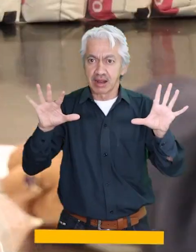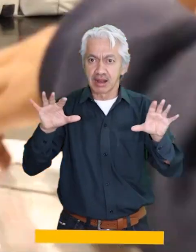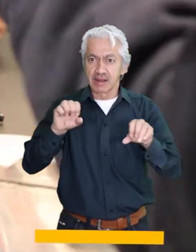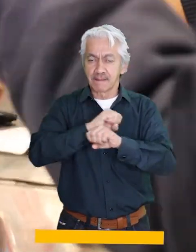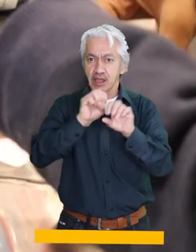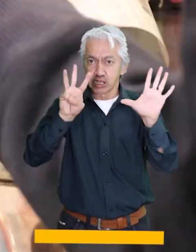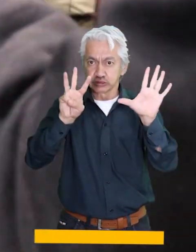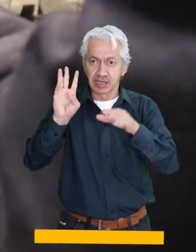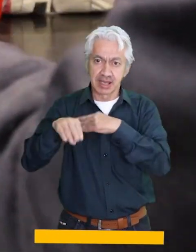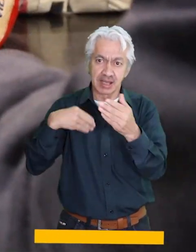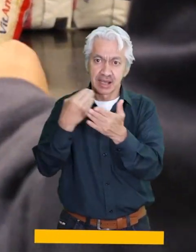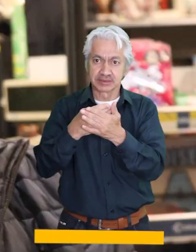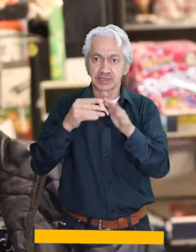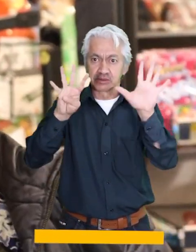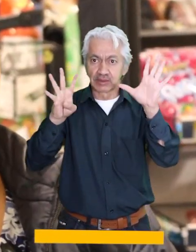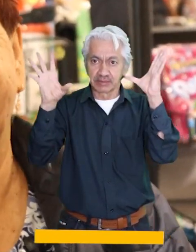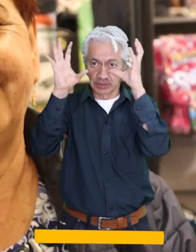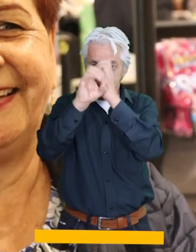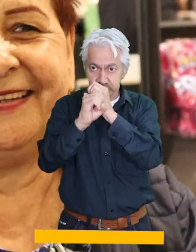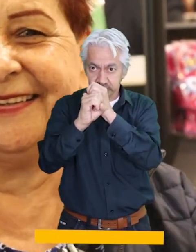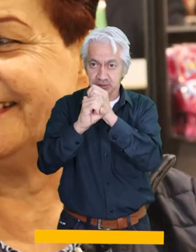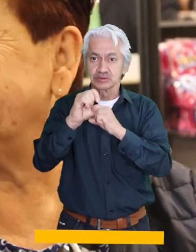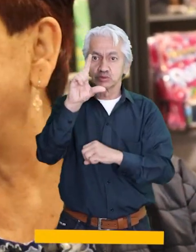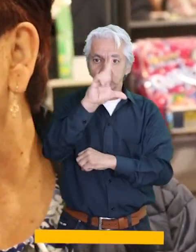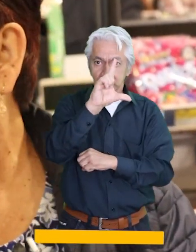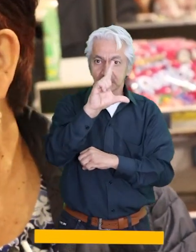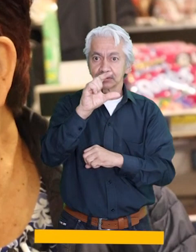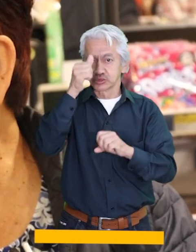de 8 a.m. a 9 p.m. de lunes a domingo.